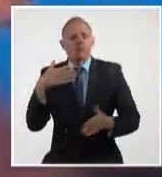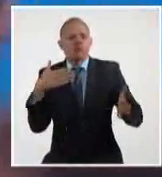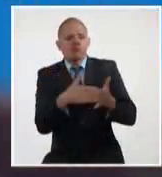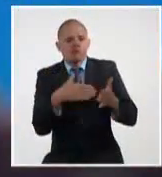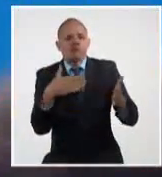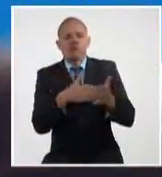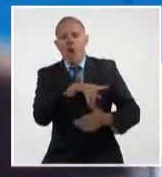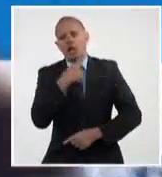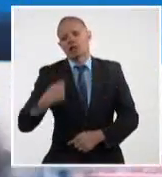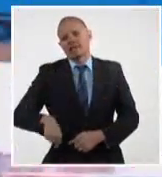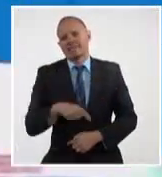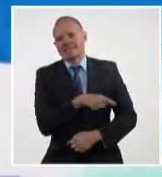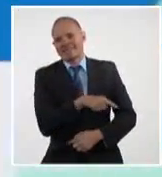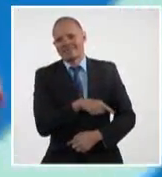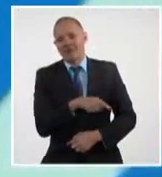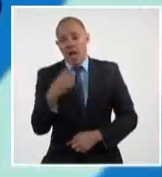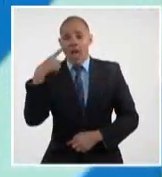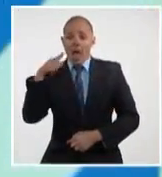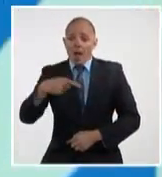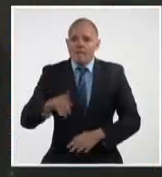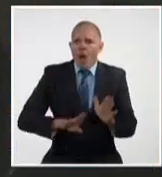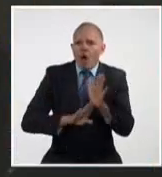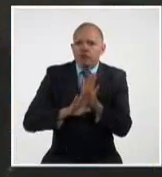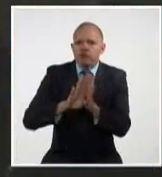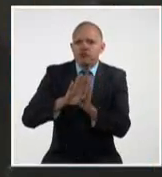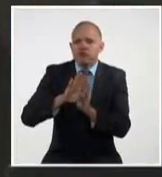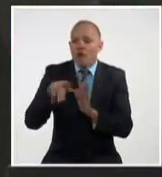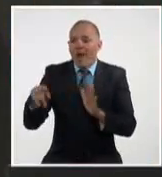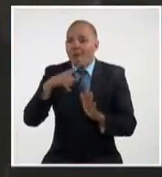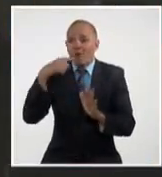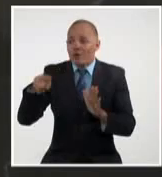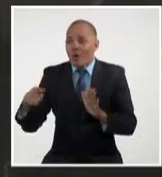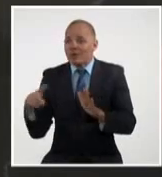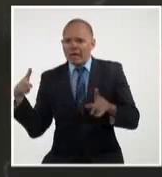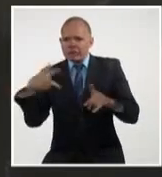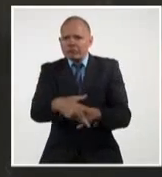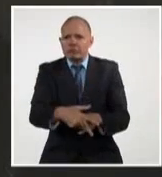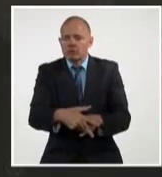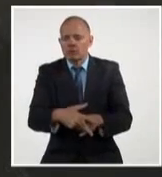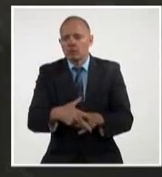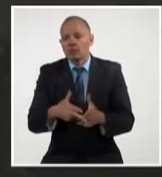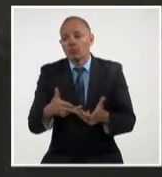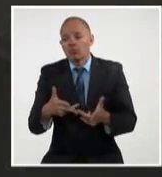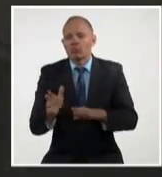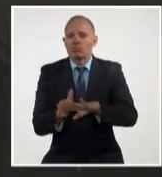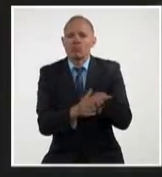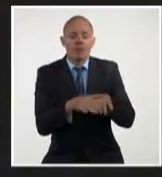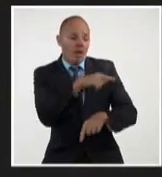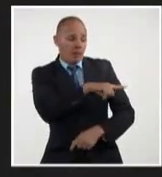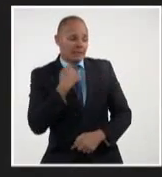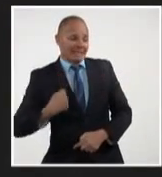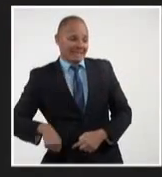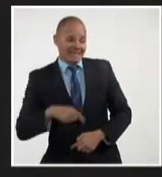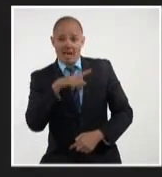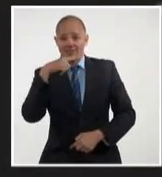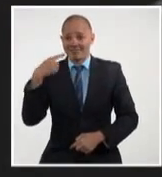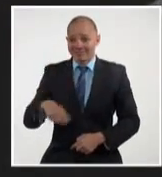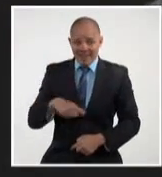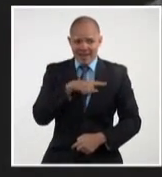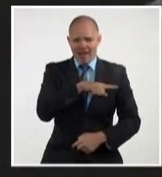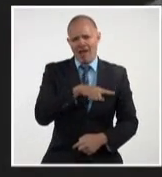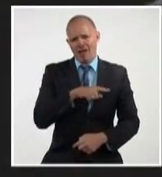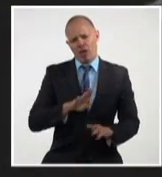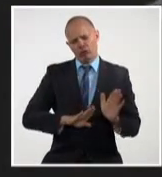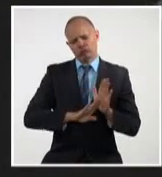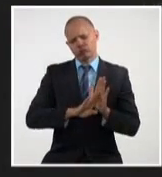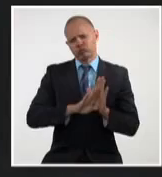combatir el regreso de Rusia como un actor geopolítico de importancia. En respuesta, Moscú y Beijing, integrados en pujantes bloques emergentes